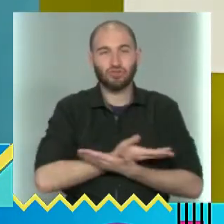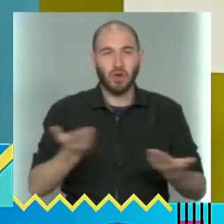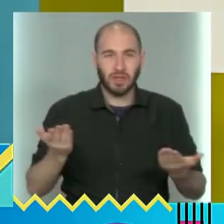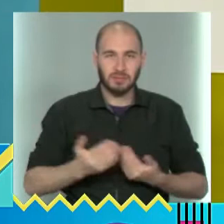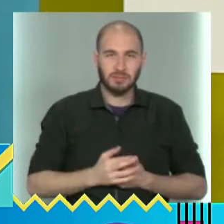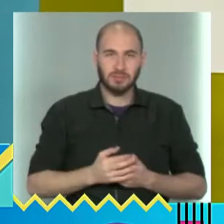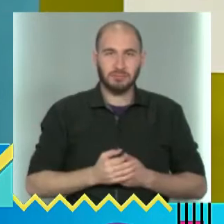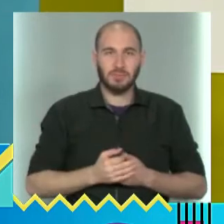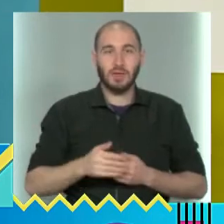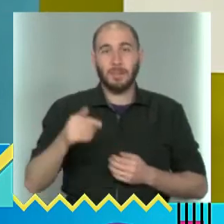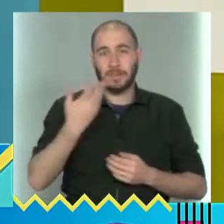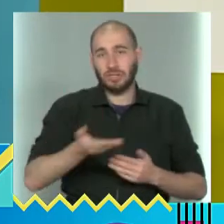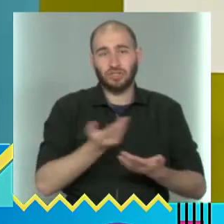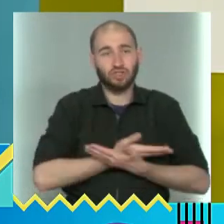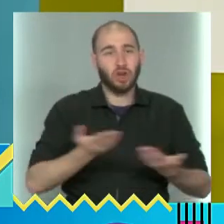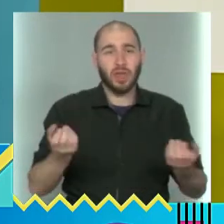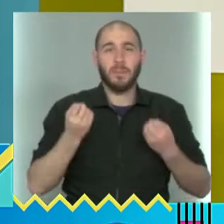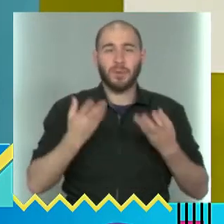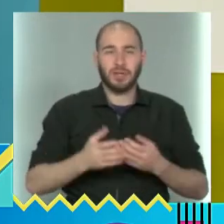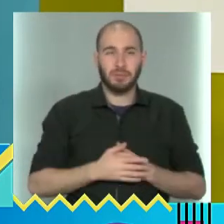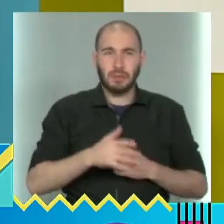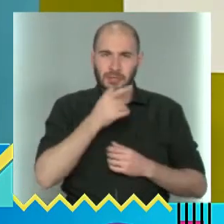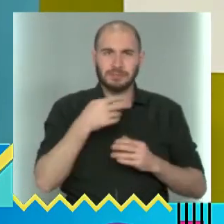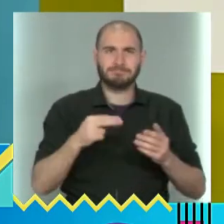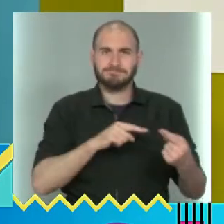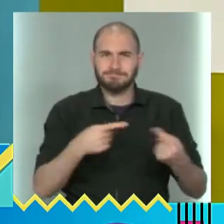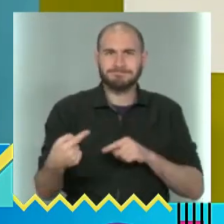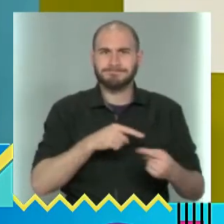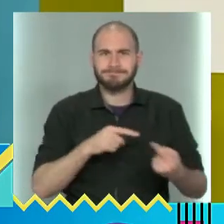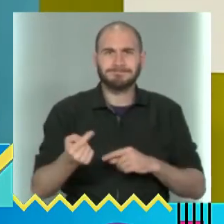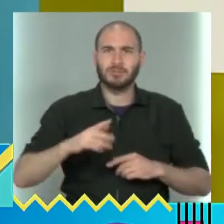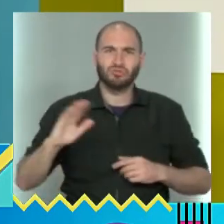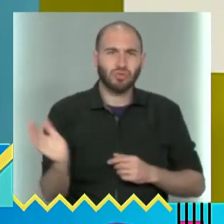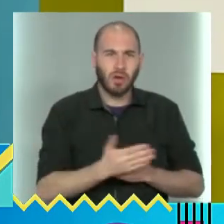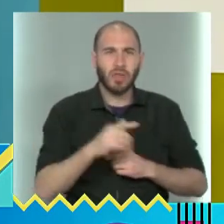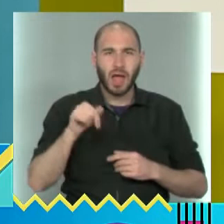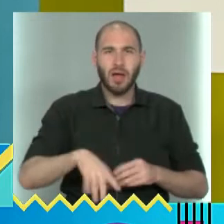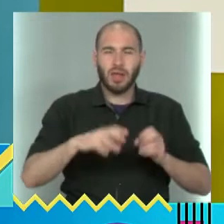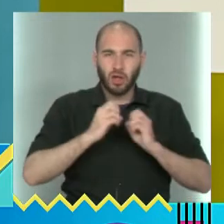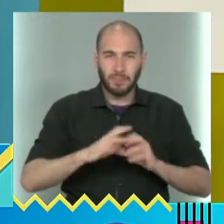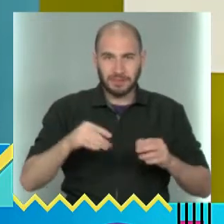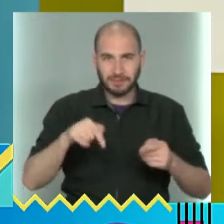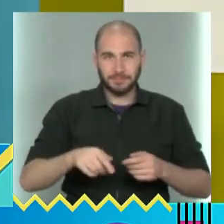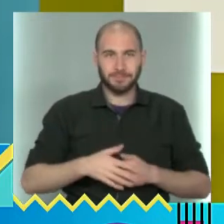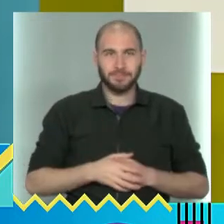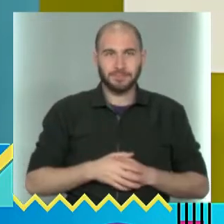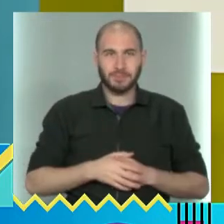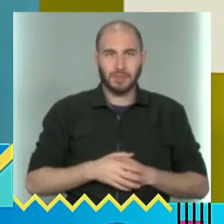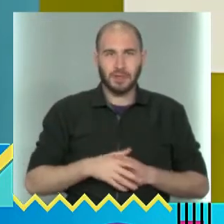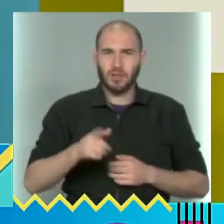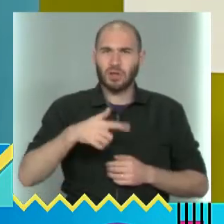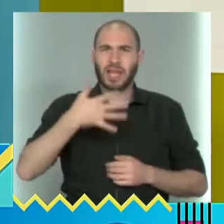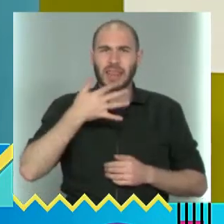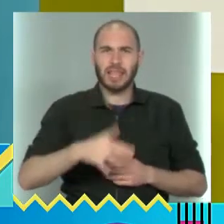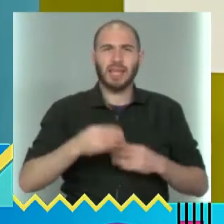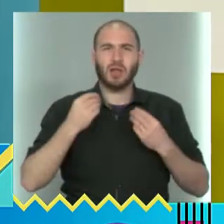caso para todos, porque me parece que es un conflicto que atañe a todos y es lo que vamos a empezar a ver ahora. Un poco para entender